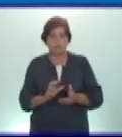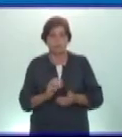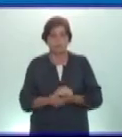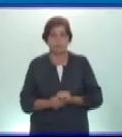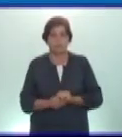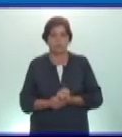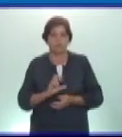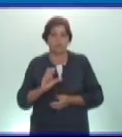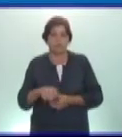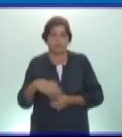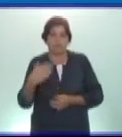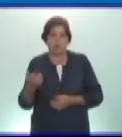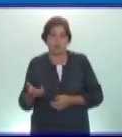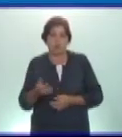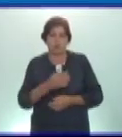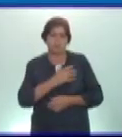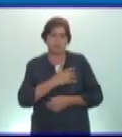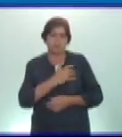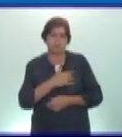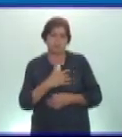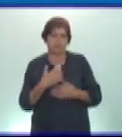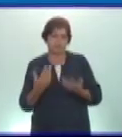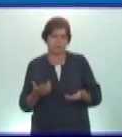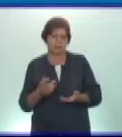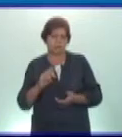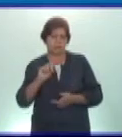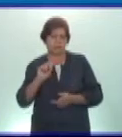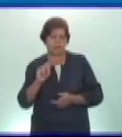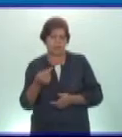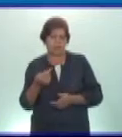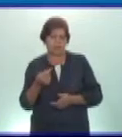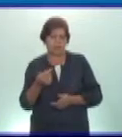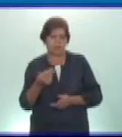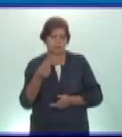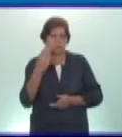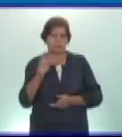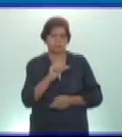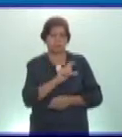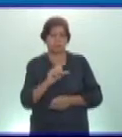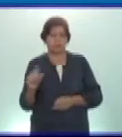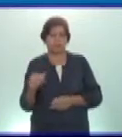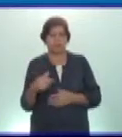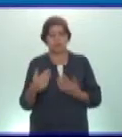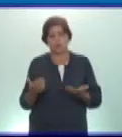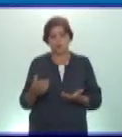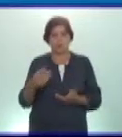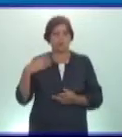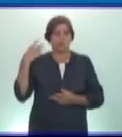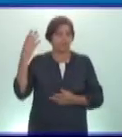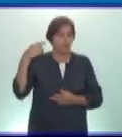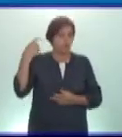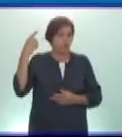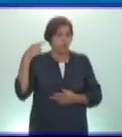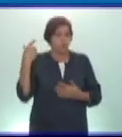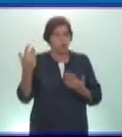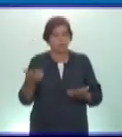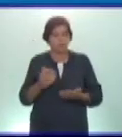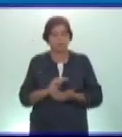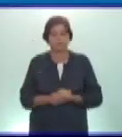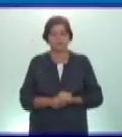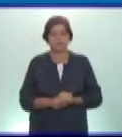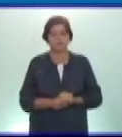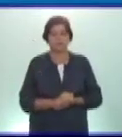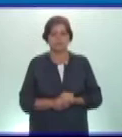había enamorado? De la coma de la segunda oración. Muy bien, se había enamorado locamente.